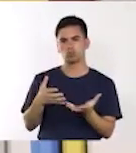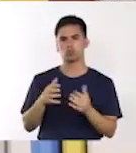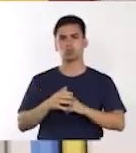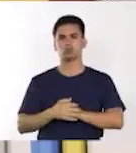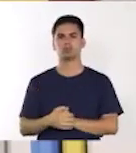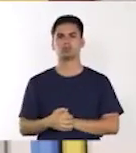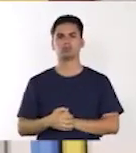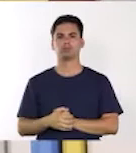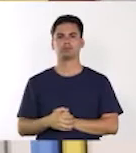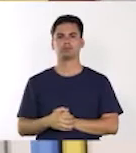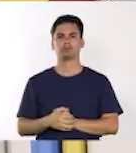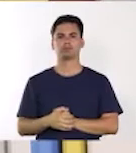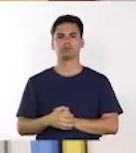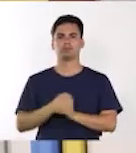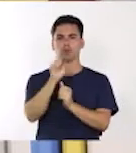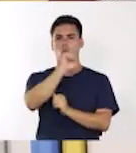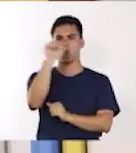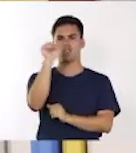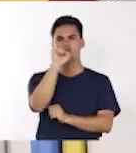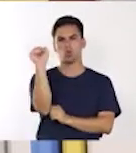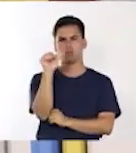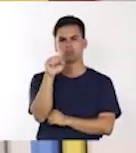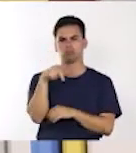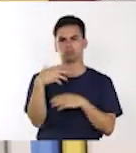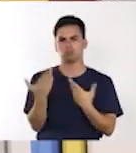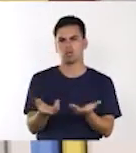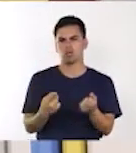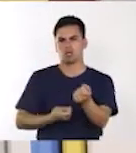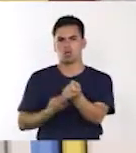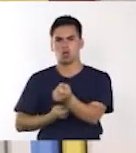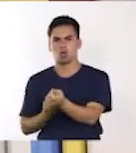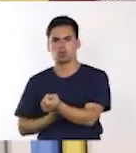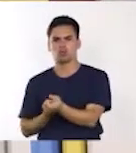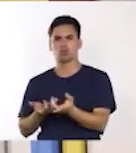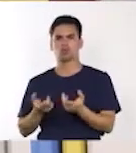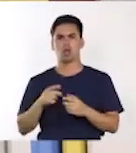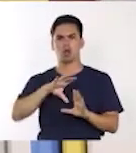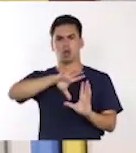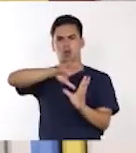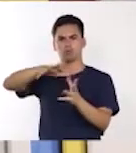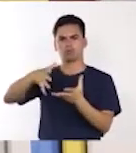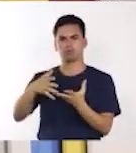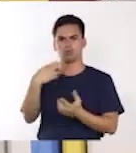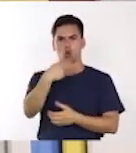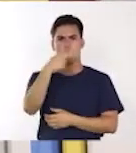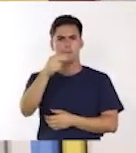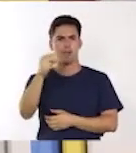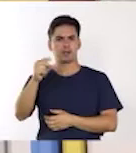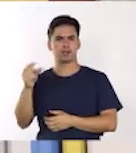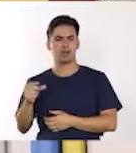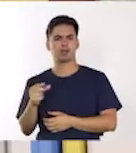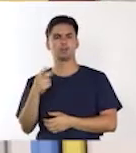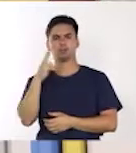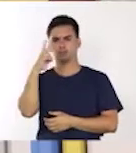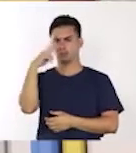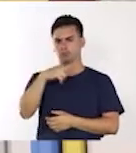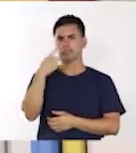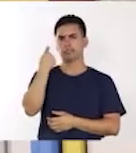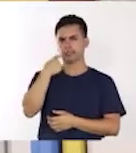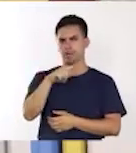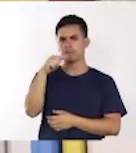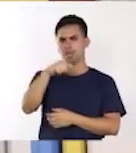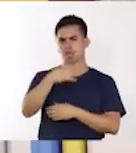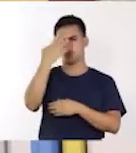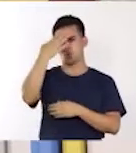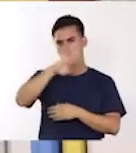lo que tiene que ver con los retos y desafíos que enfrenta la humanidad, tienen su